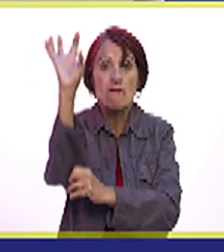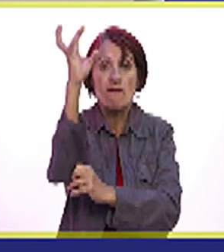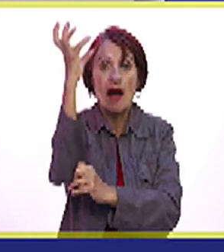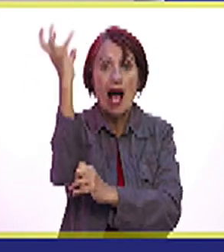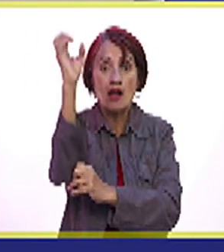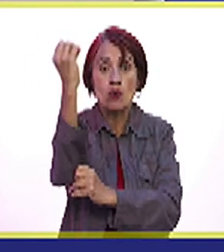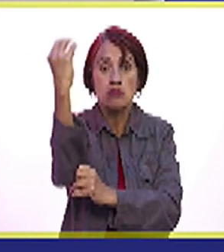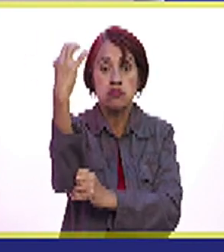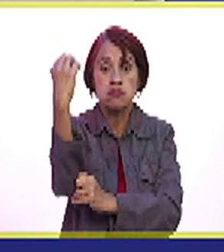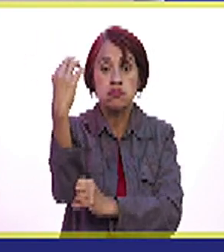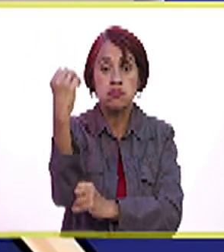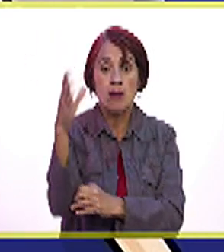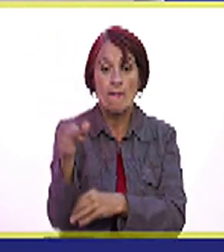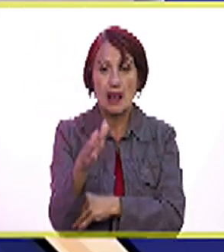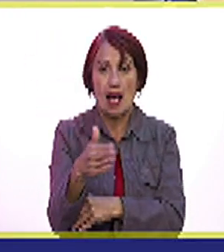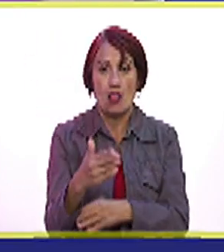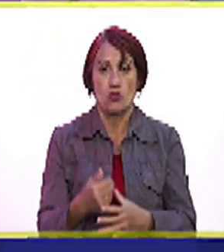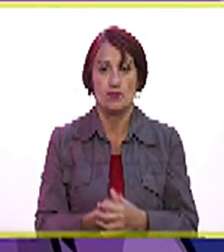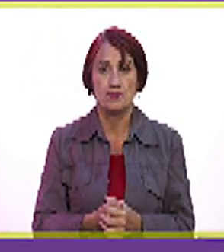que llegan al mercado.